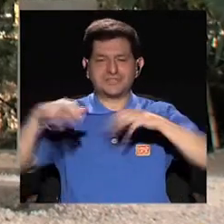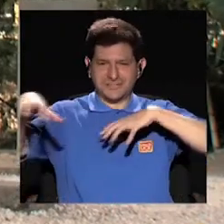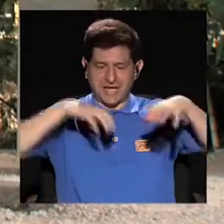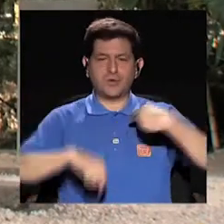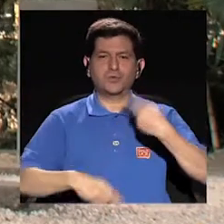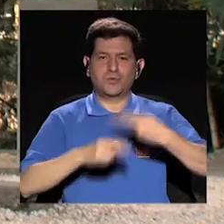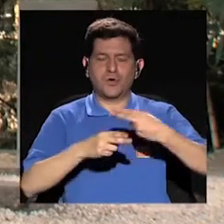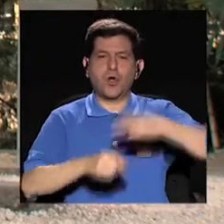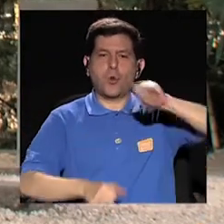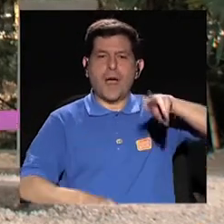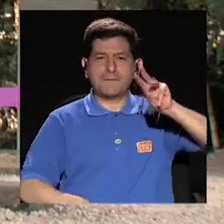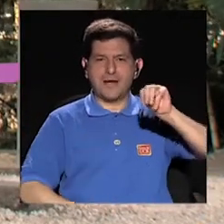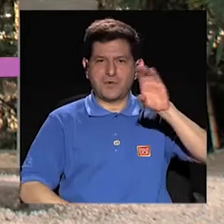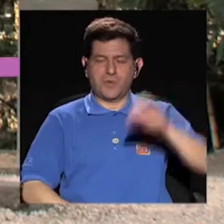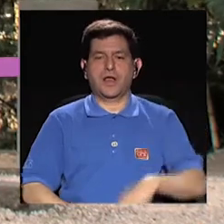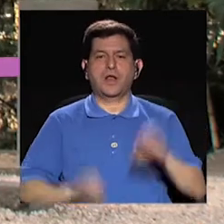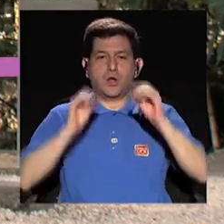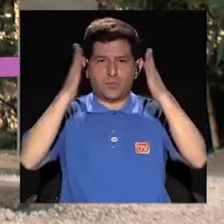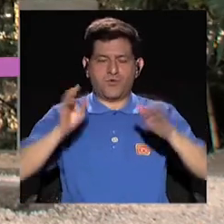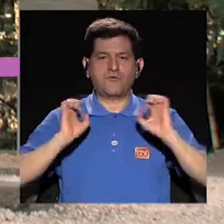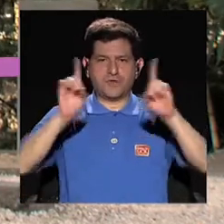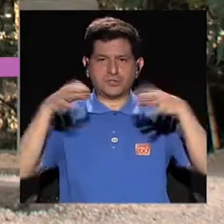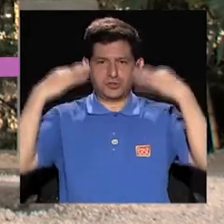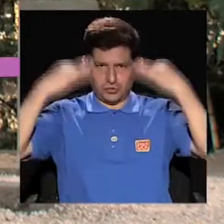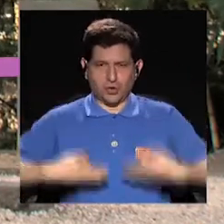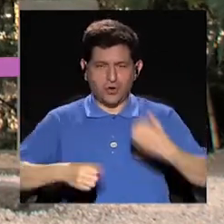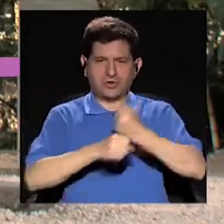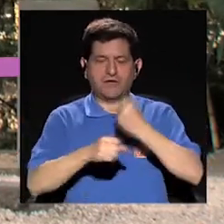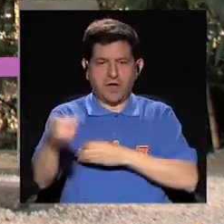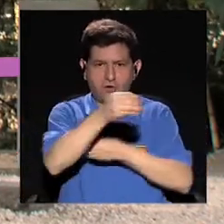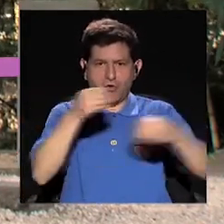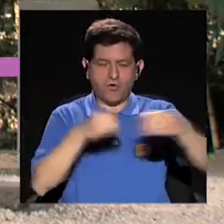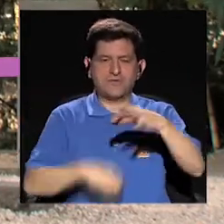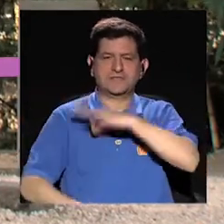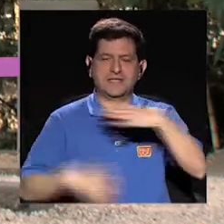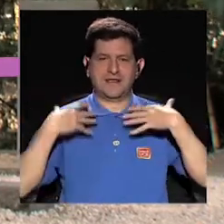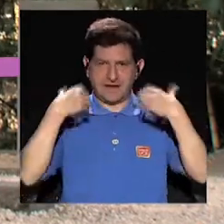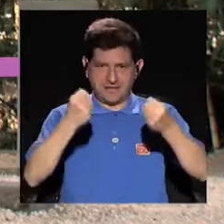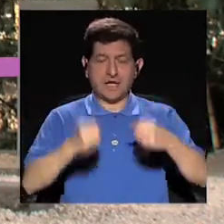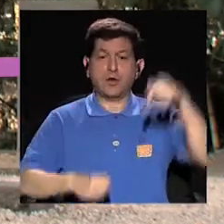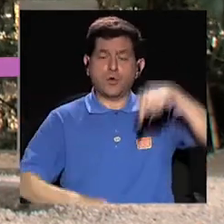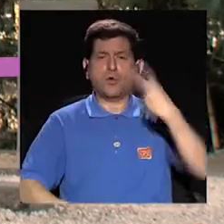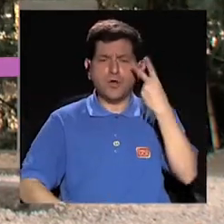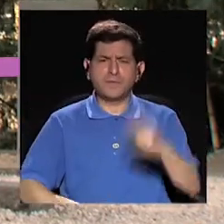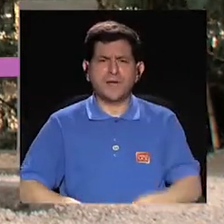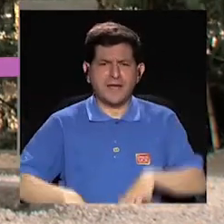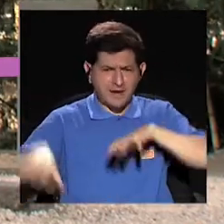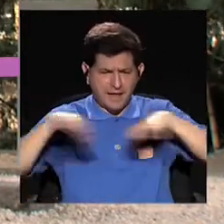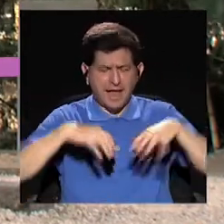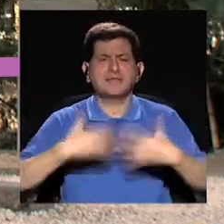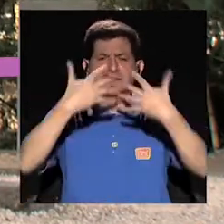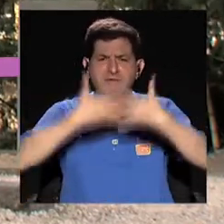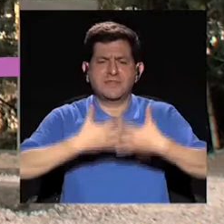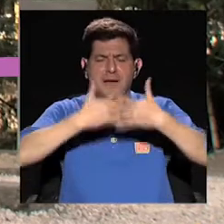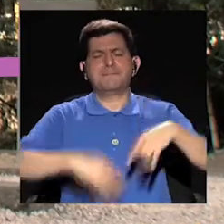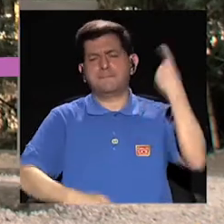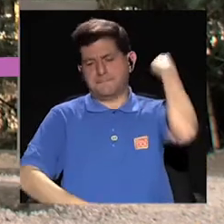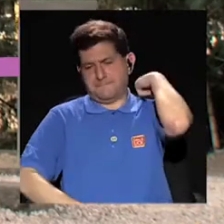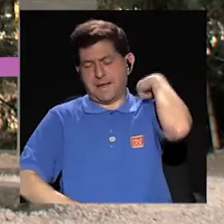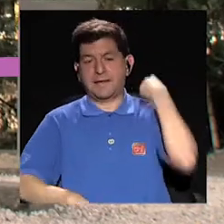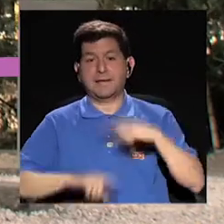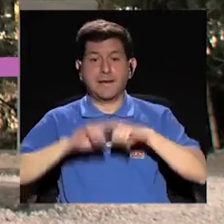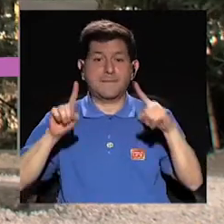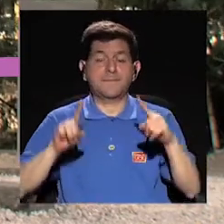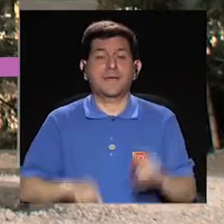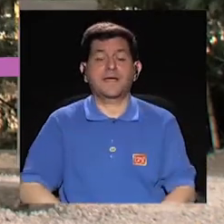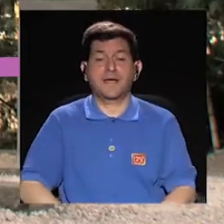Buenas, bienvenidos a Salud en Movimiento. Mi nombre es Juan Manuel Camacho, soy profesor de Educación Física, trabajo en la Oficina de Bienestar y Salud. Hoy vamos a ver algunos ejercicios que podemos